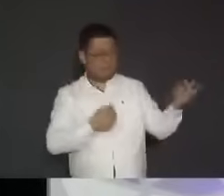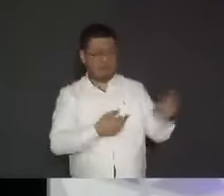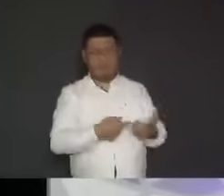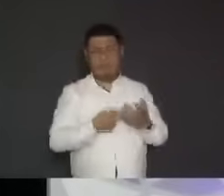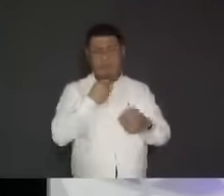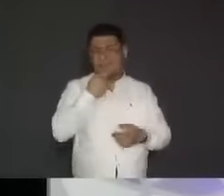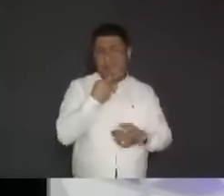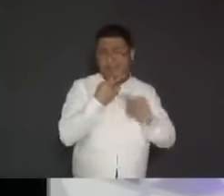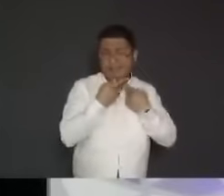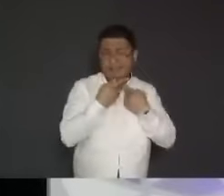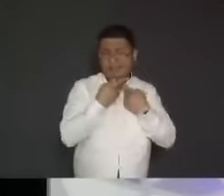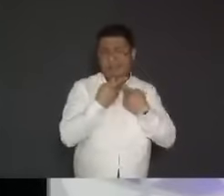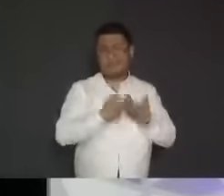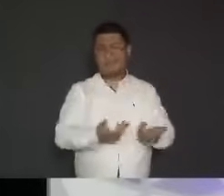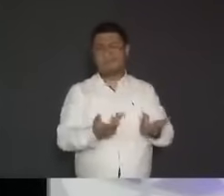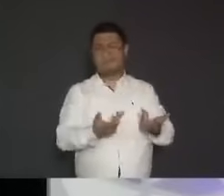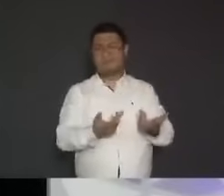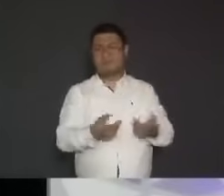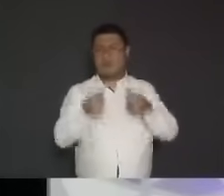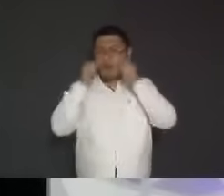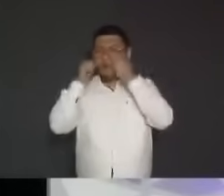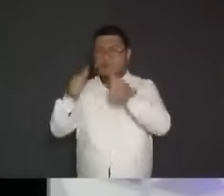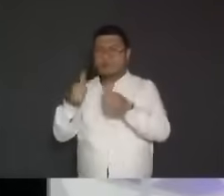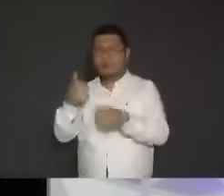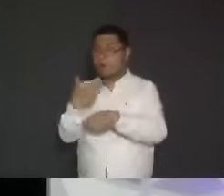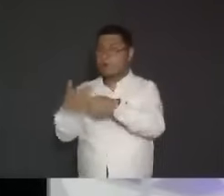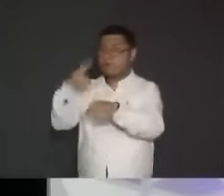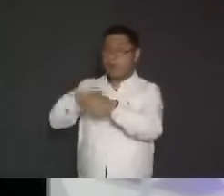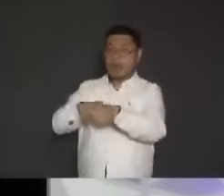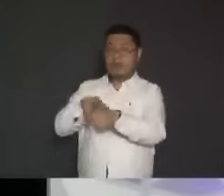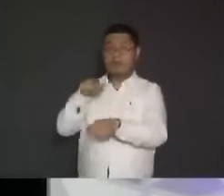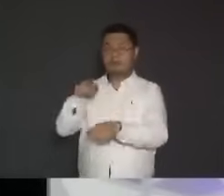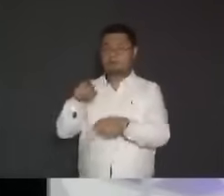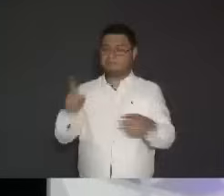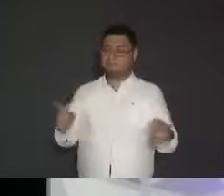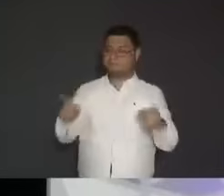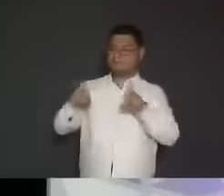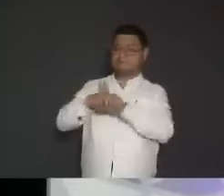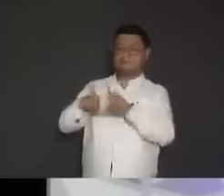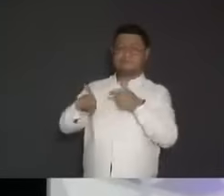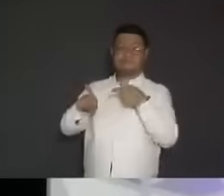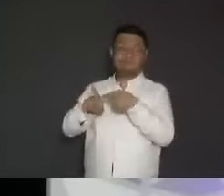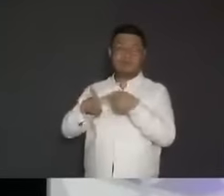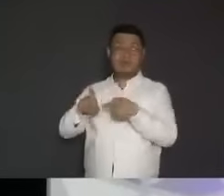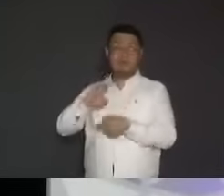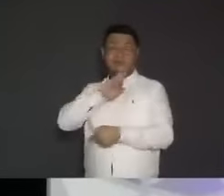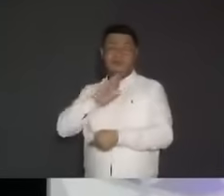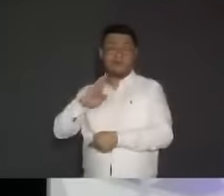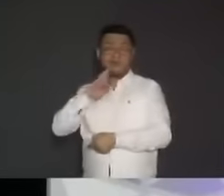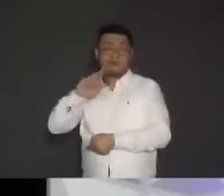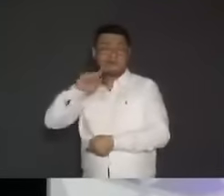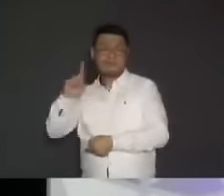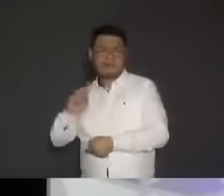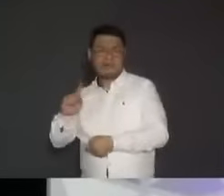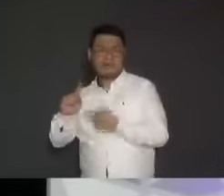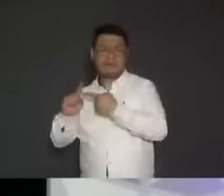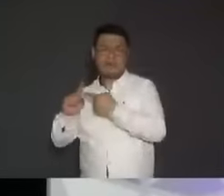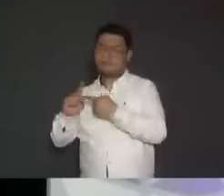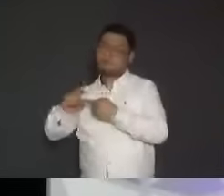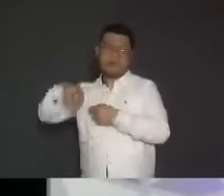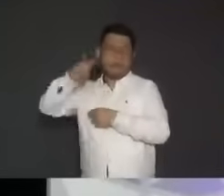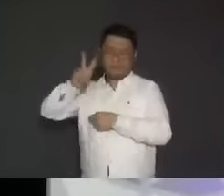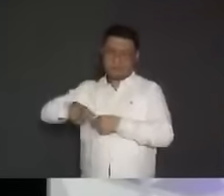propuestas. Las villas de transición hospitalarias, su aliado, su candidato a senador, Rolando, las dejó como un edificio